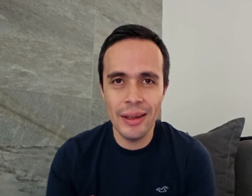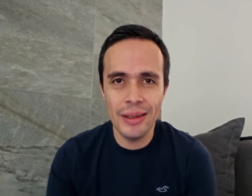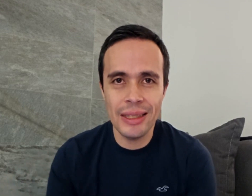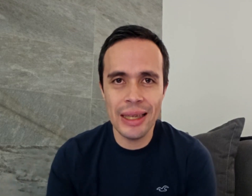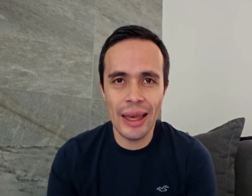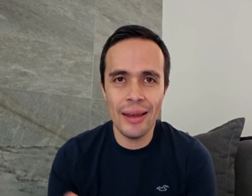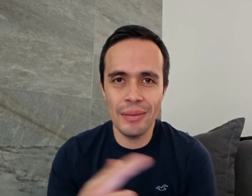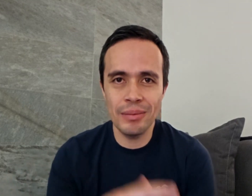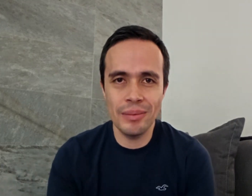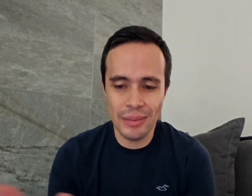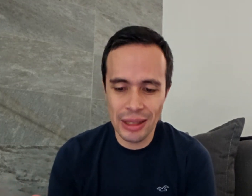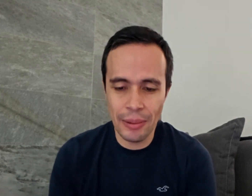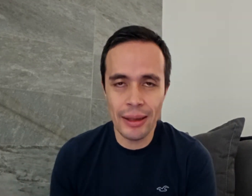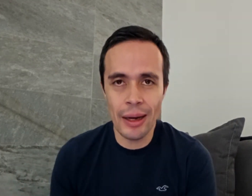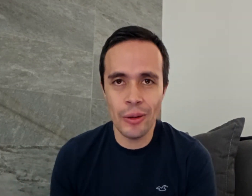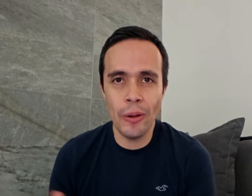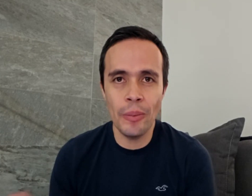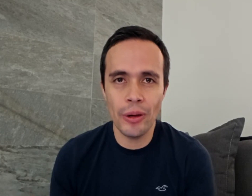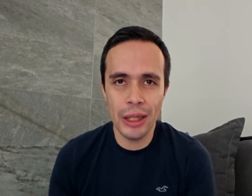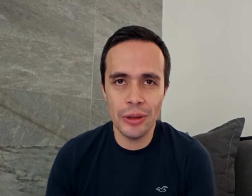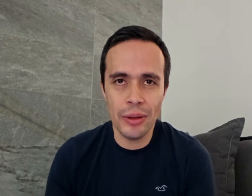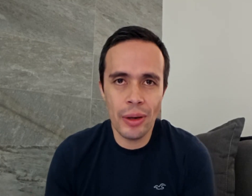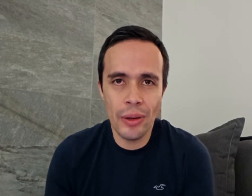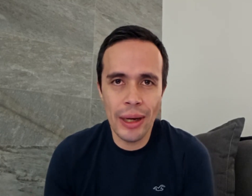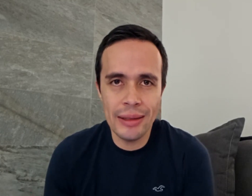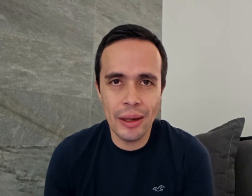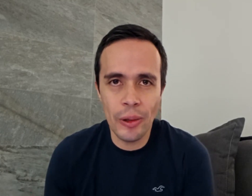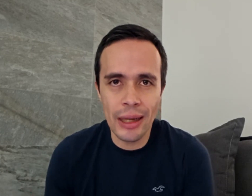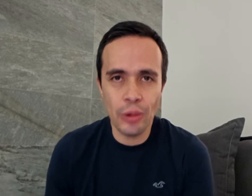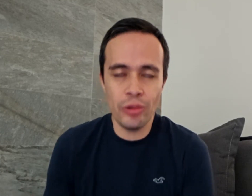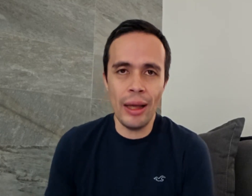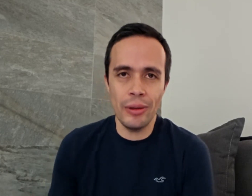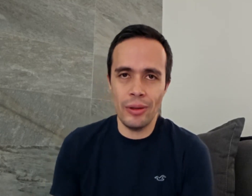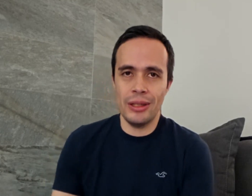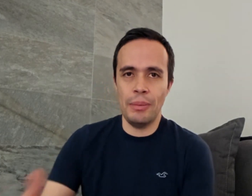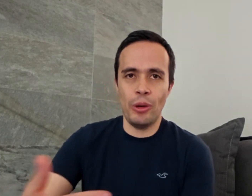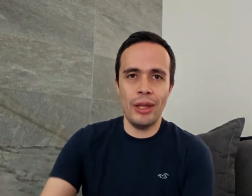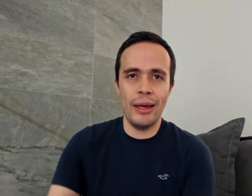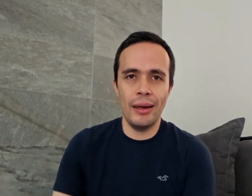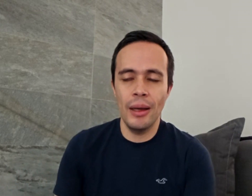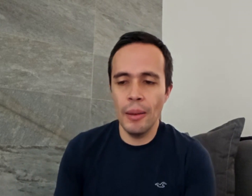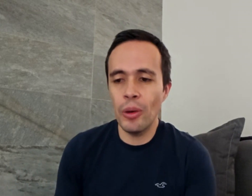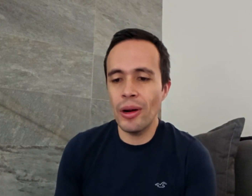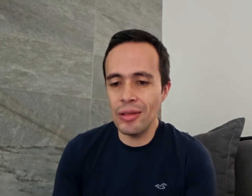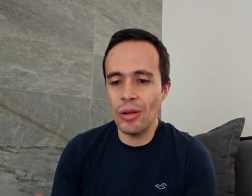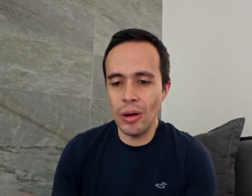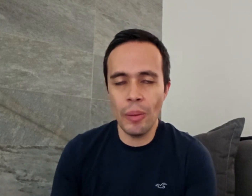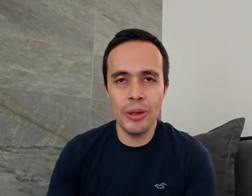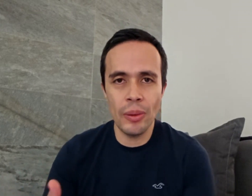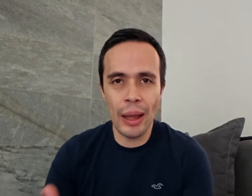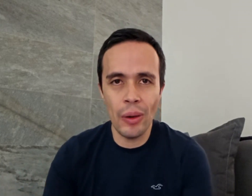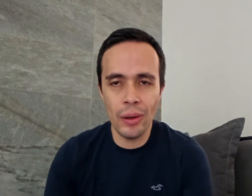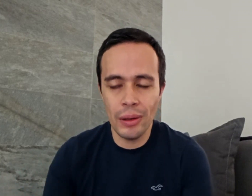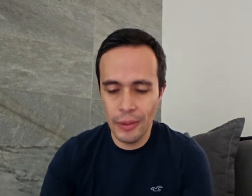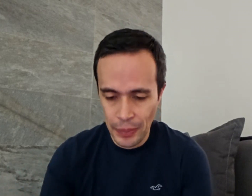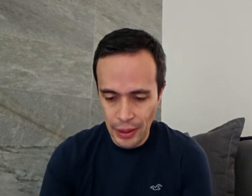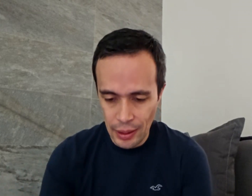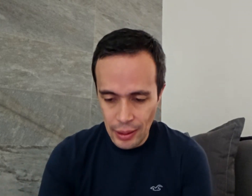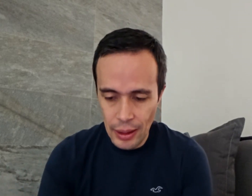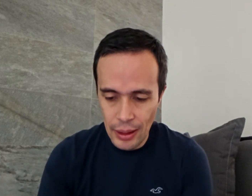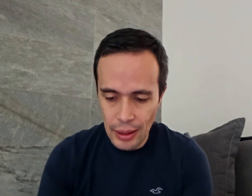autorizan si se va a dar o no un proceso en torno a ese juez acusado, entonces se protegen. Por eso López